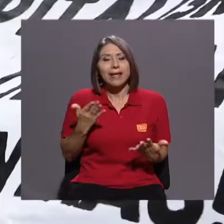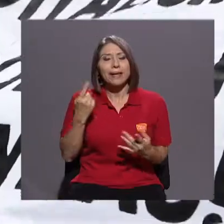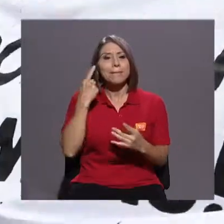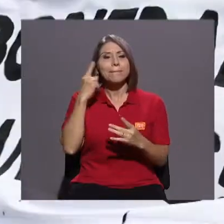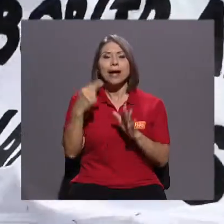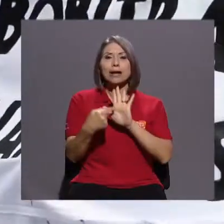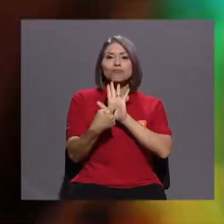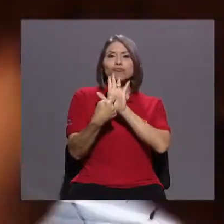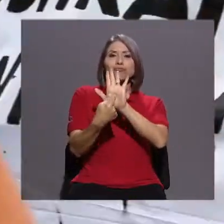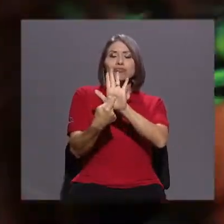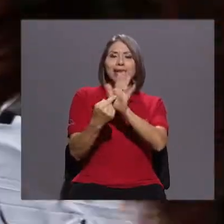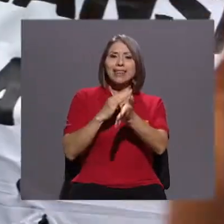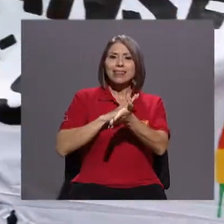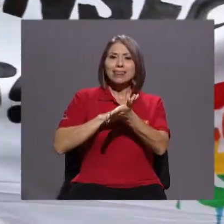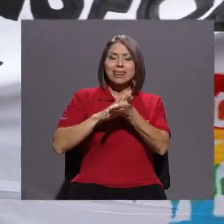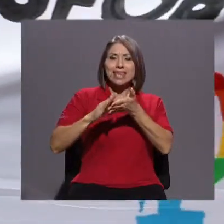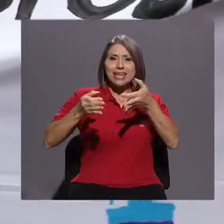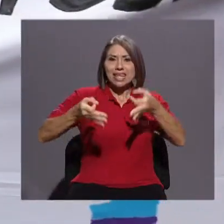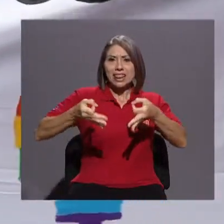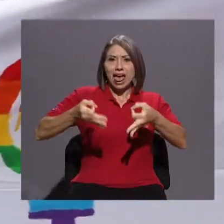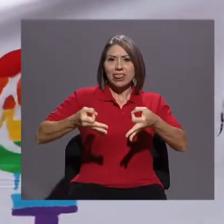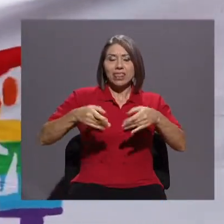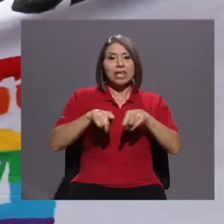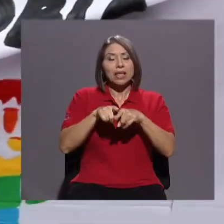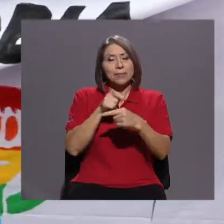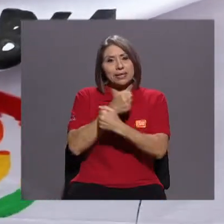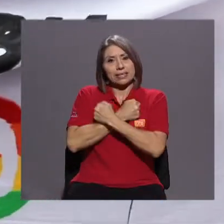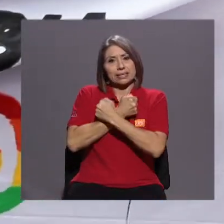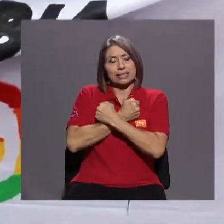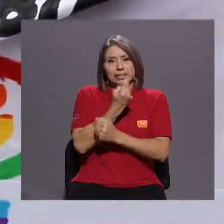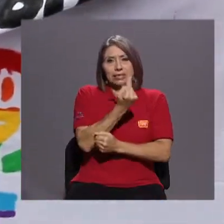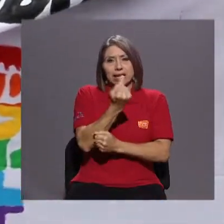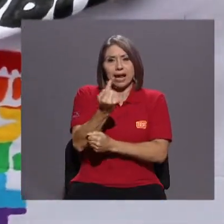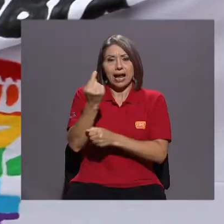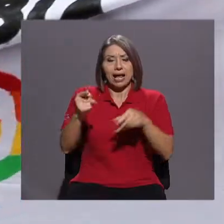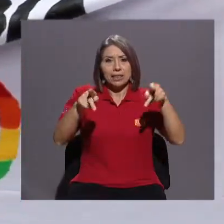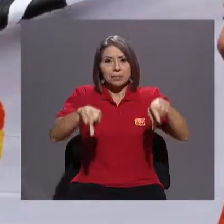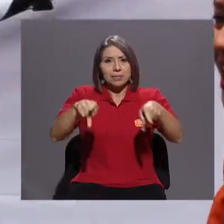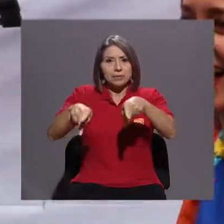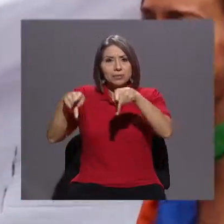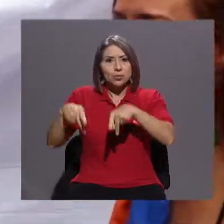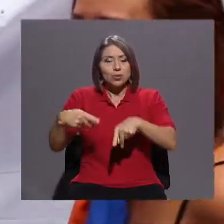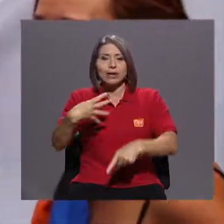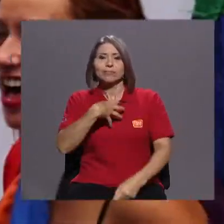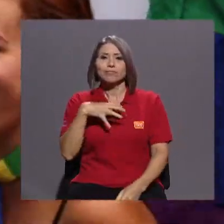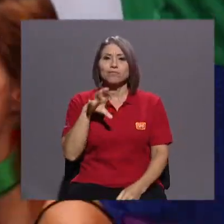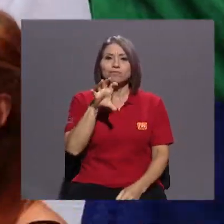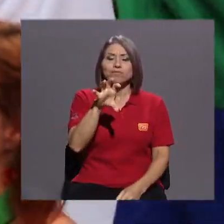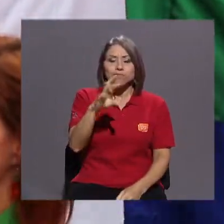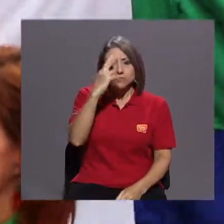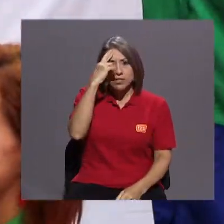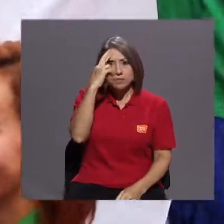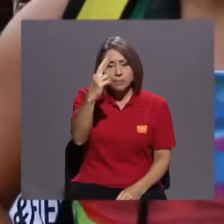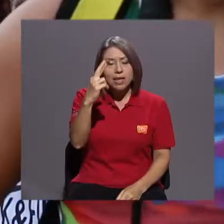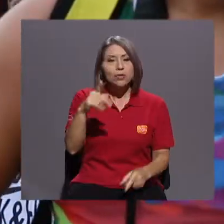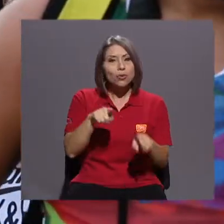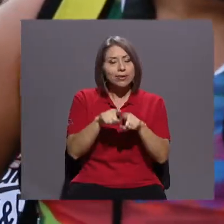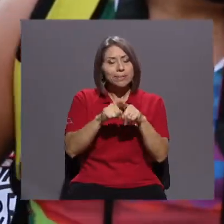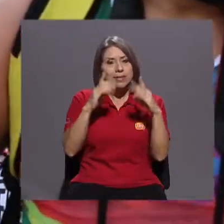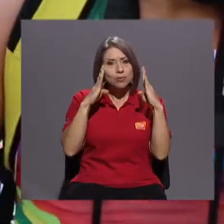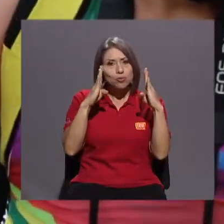la dignidad Y la estima que cada persona tiene Por lo que es merecedora De respeto y